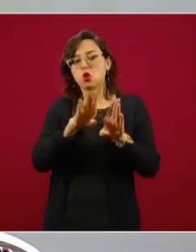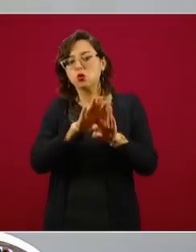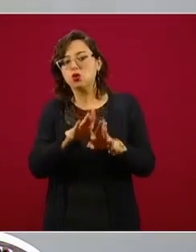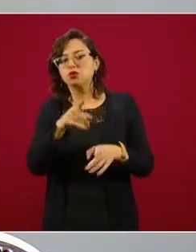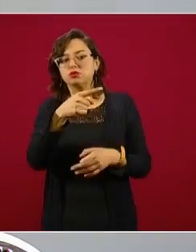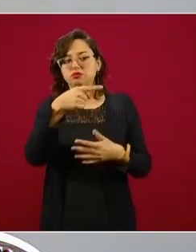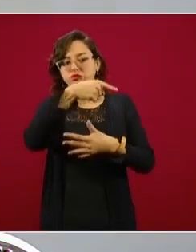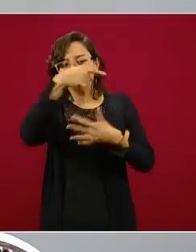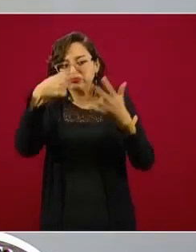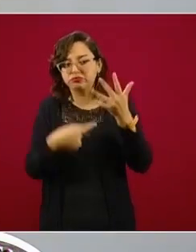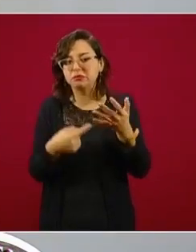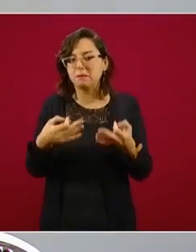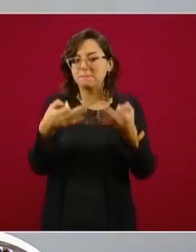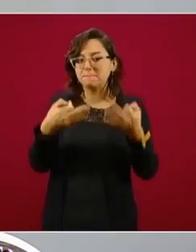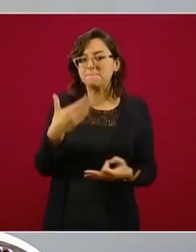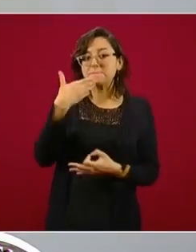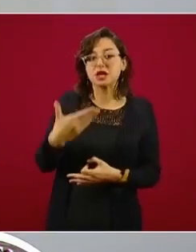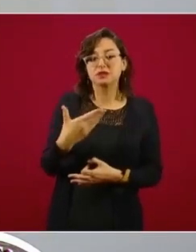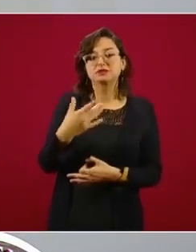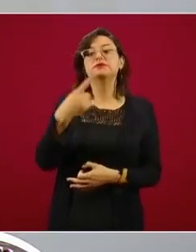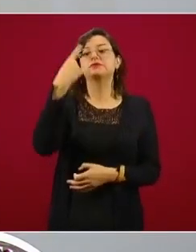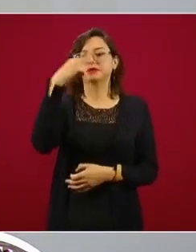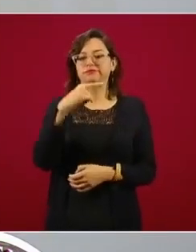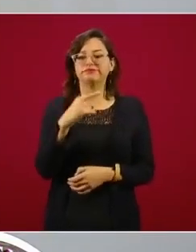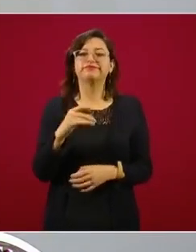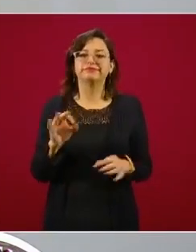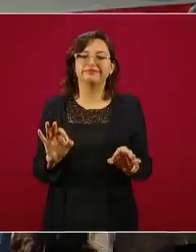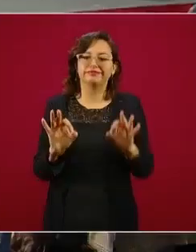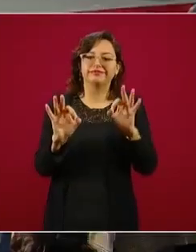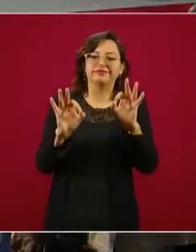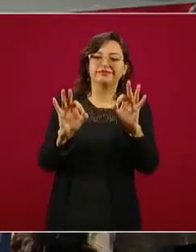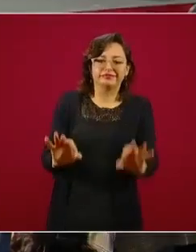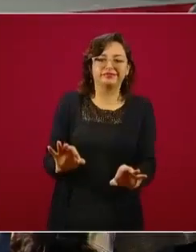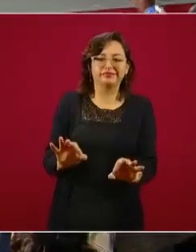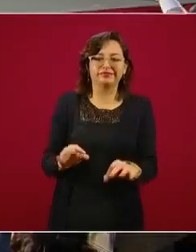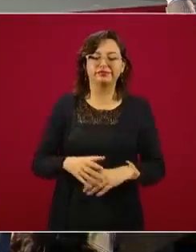donde es posible que va a ser bien utilizado.